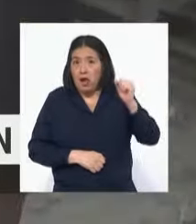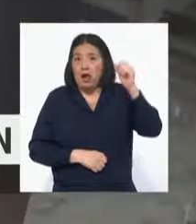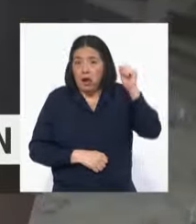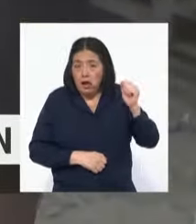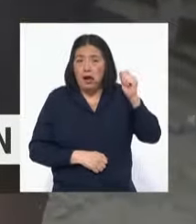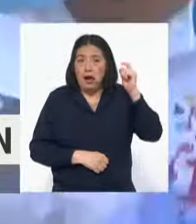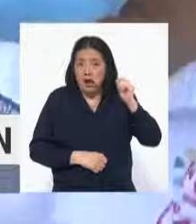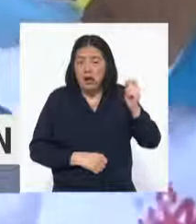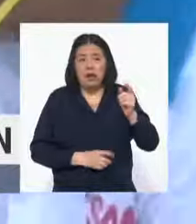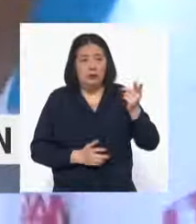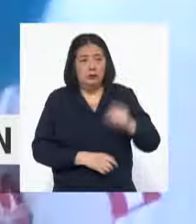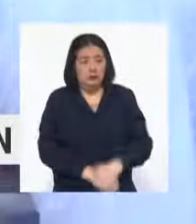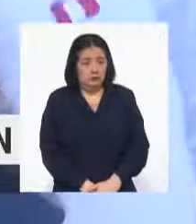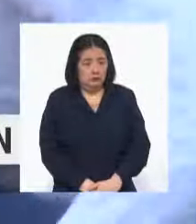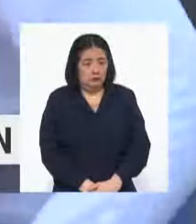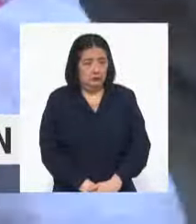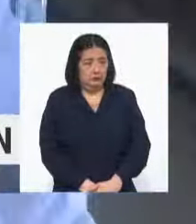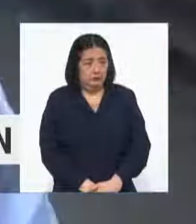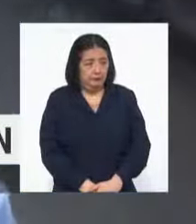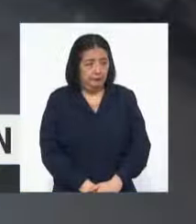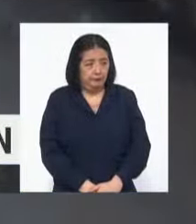presencia.